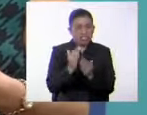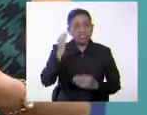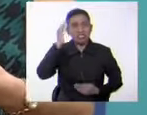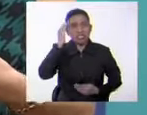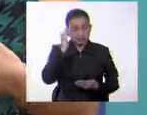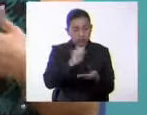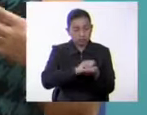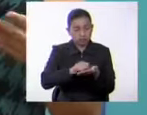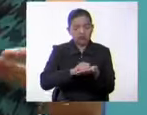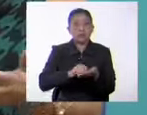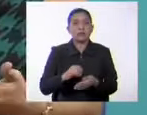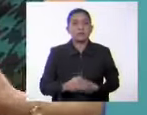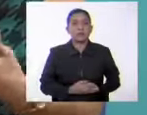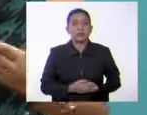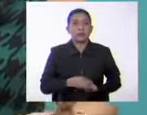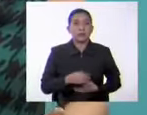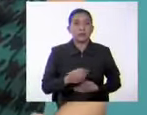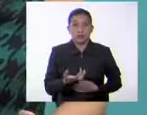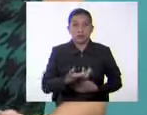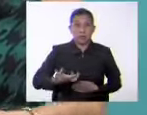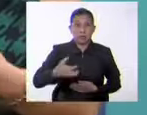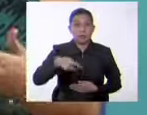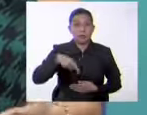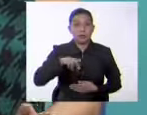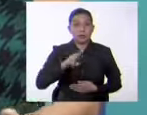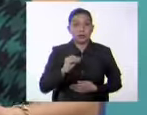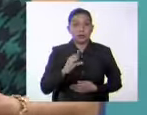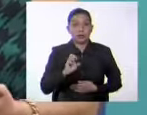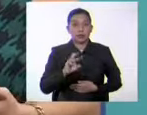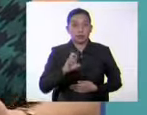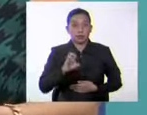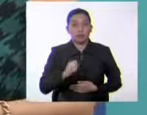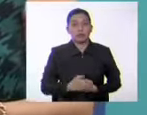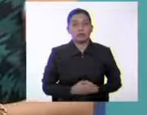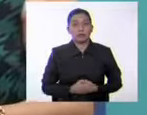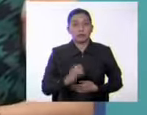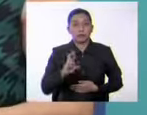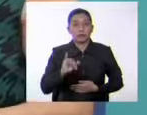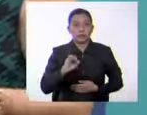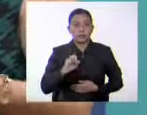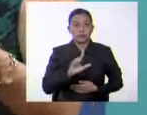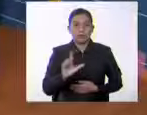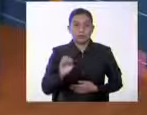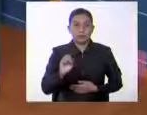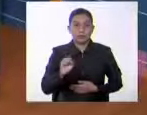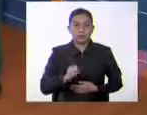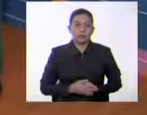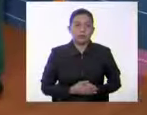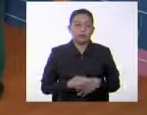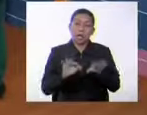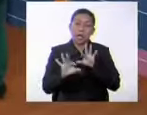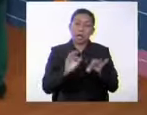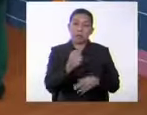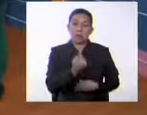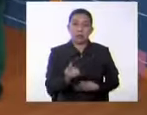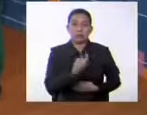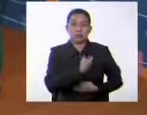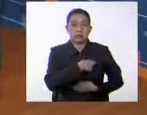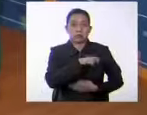los próceres y sus parientes, los criollos, ¿verdad? Y algunos españoles que se radicaron